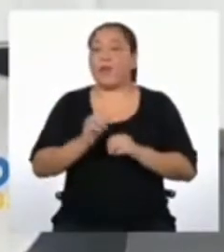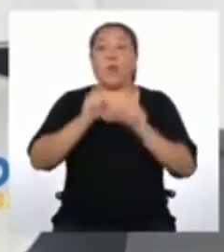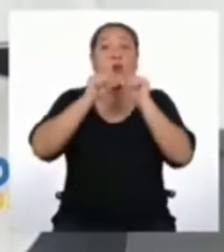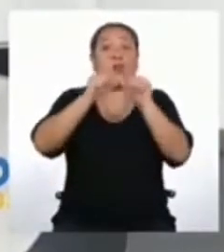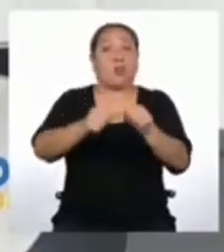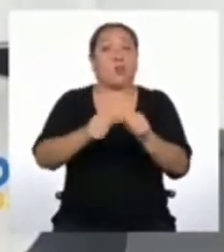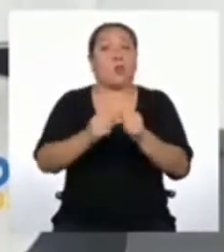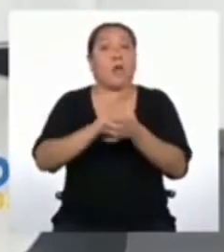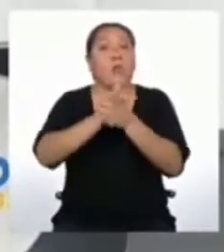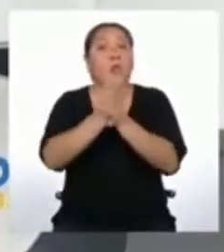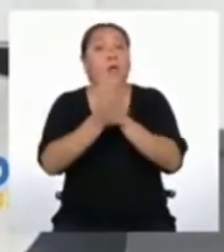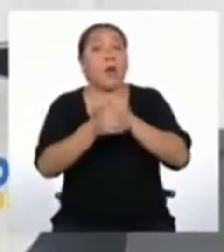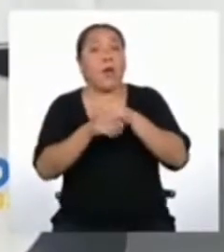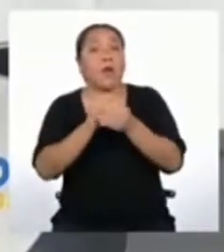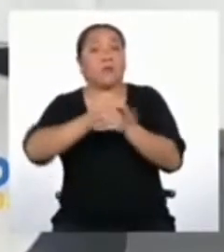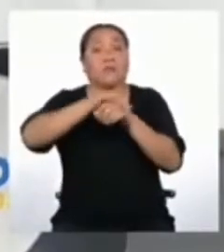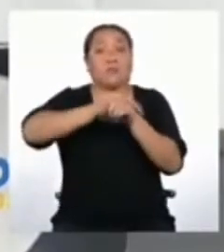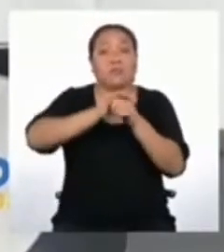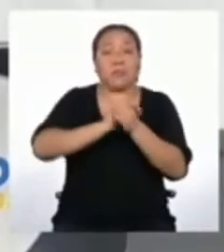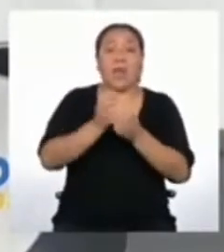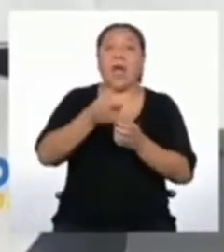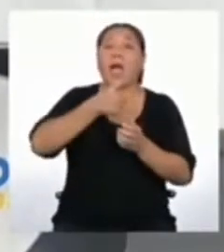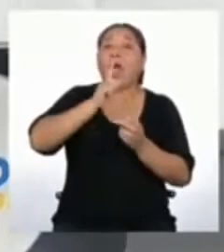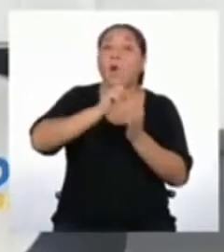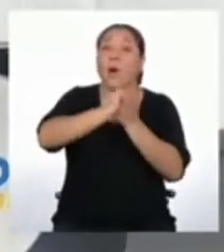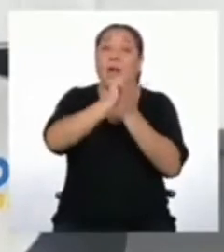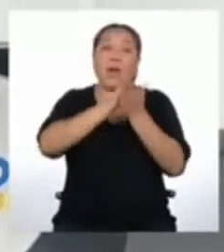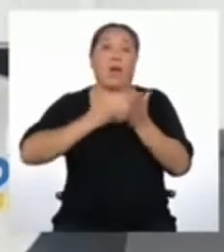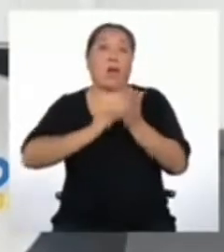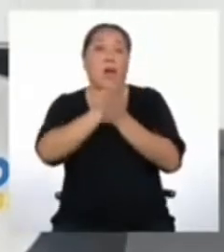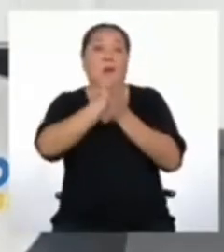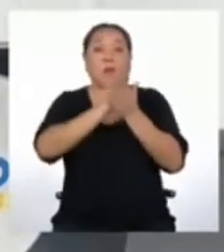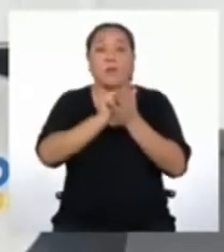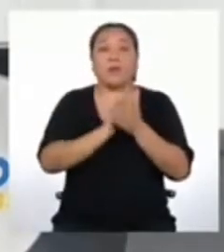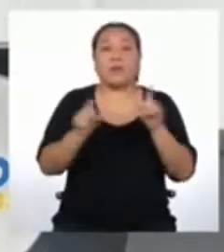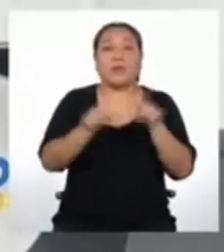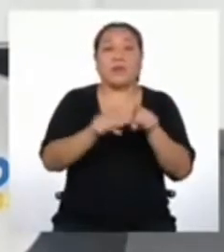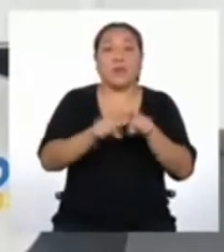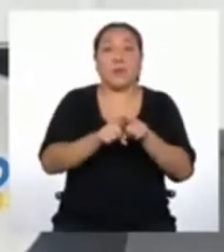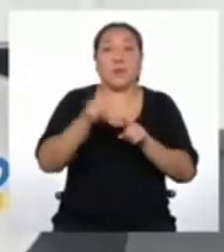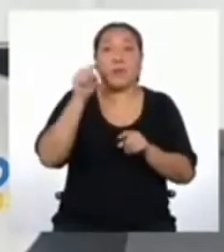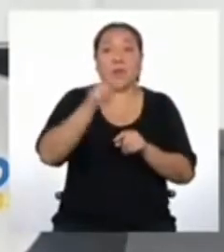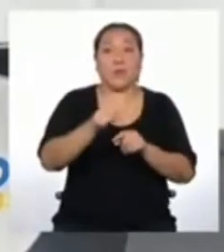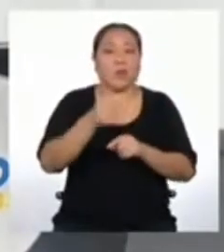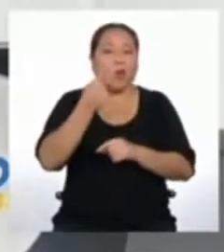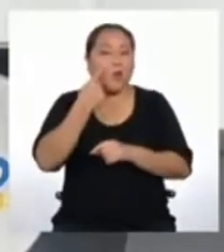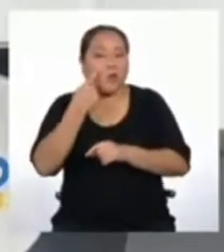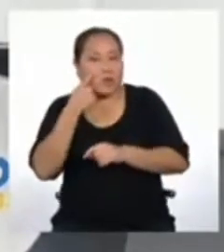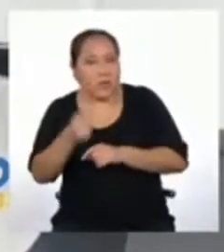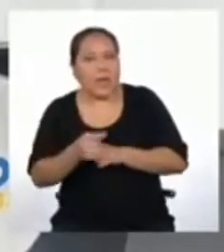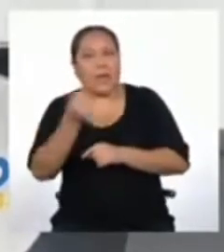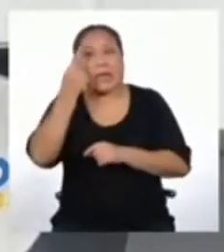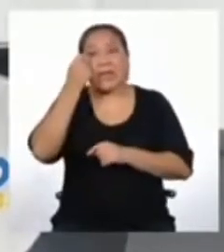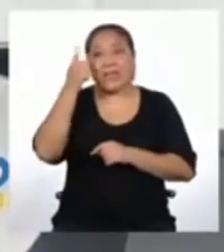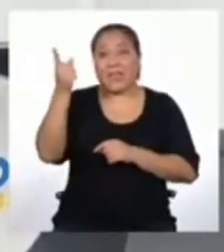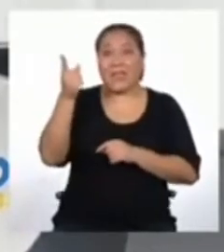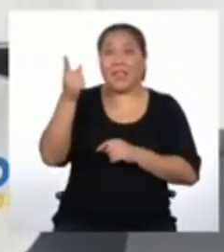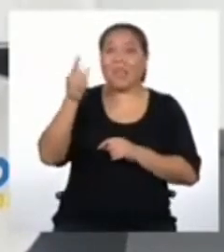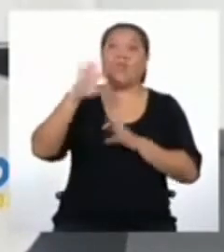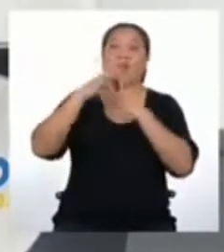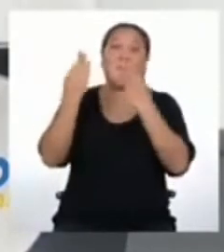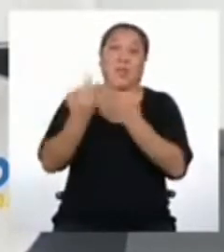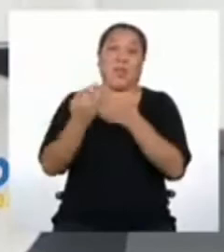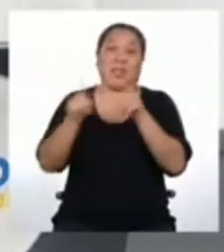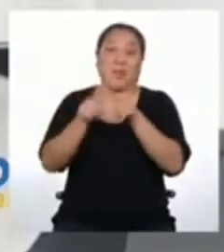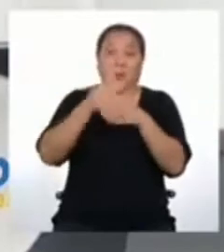con abundante jabón. Comparte tus aprendizajes con tus familiares para que ellos también puedan conocer y comprender cómo la matemática nos ayuda a